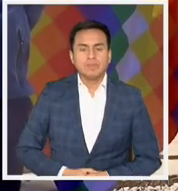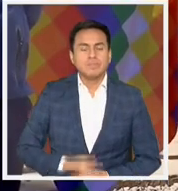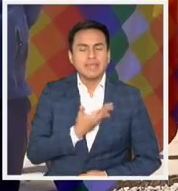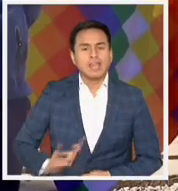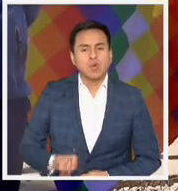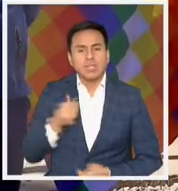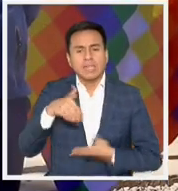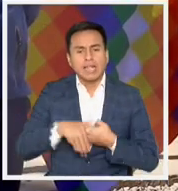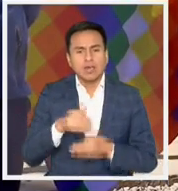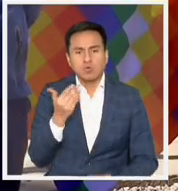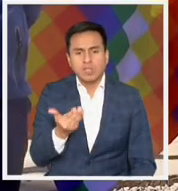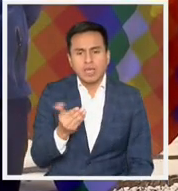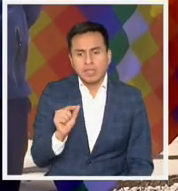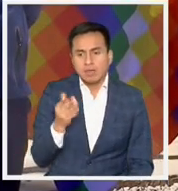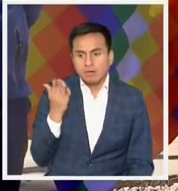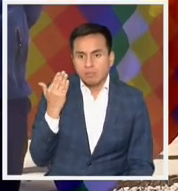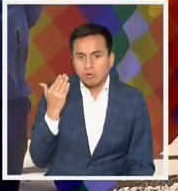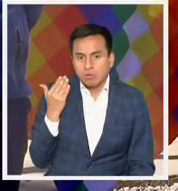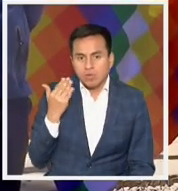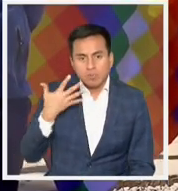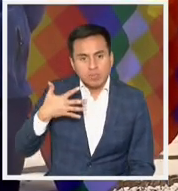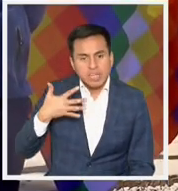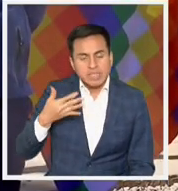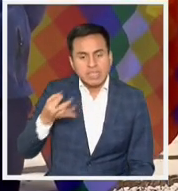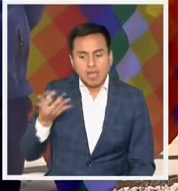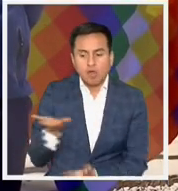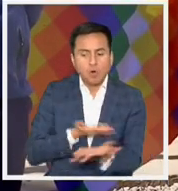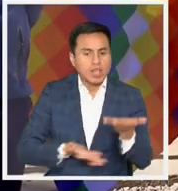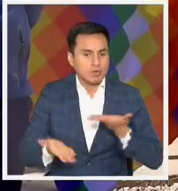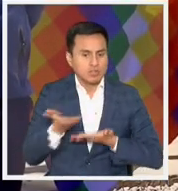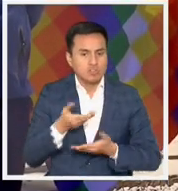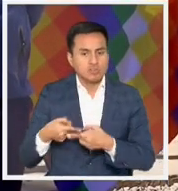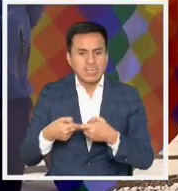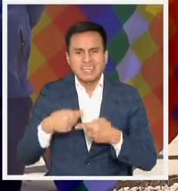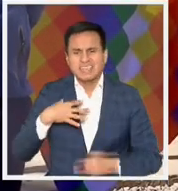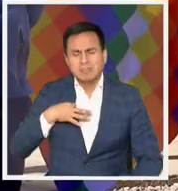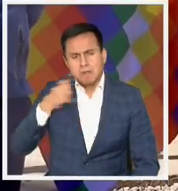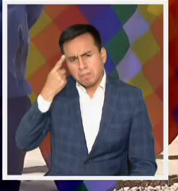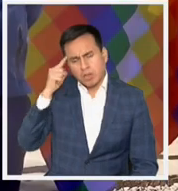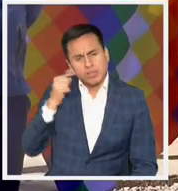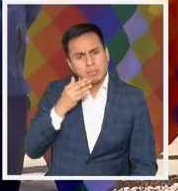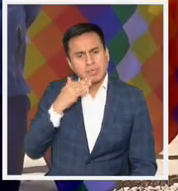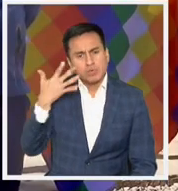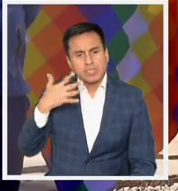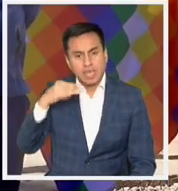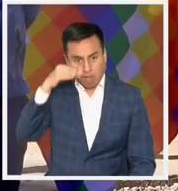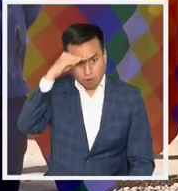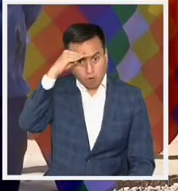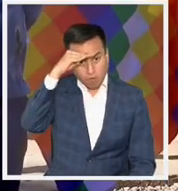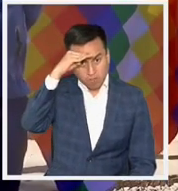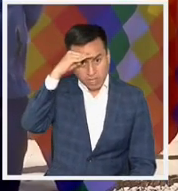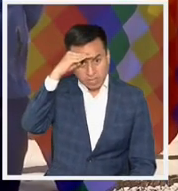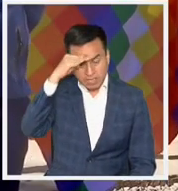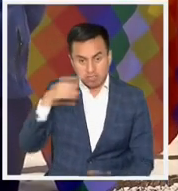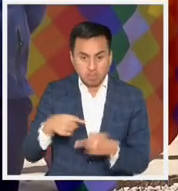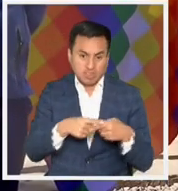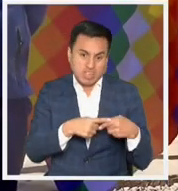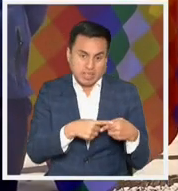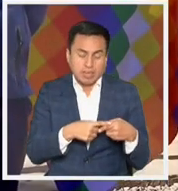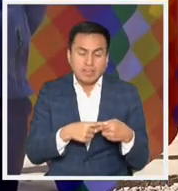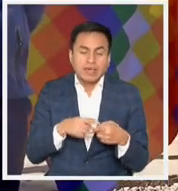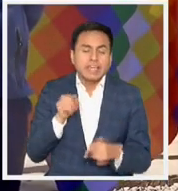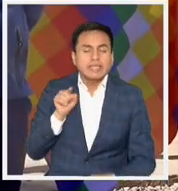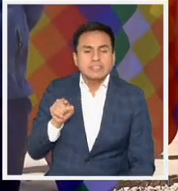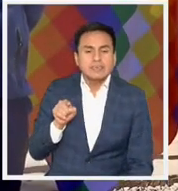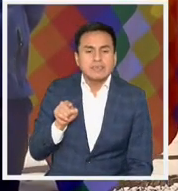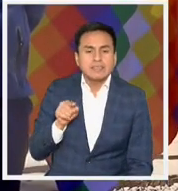Presidente, buenas tardes. Usted recién señalaba que es importante la colaboración con la sociedad civil, pero también es importante la confianza con la sociedad. Y en ese